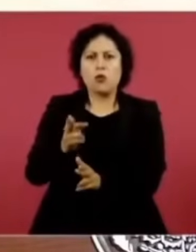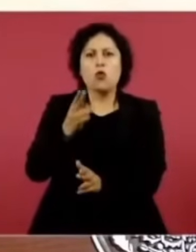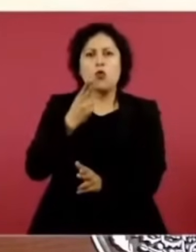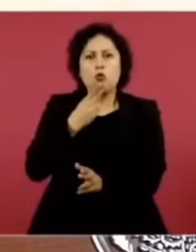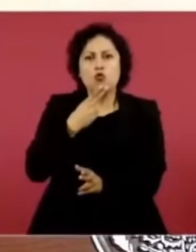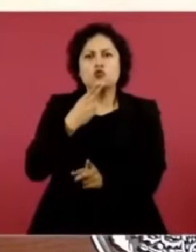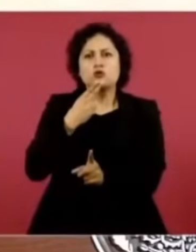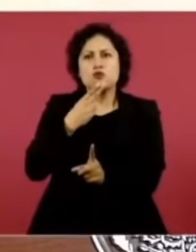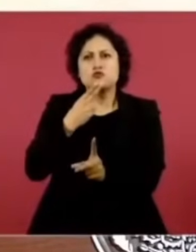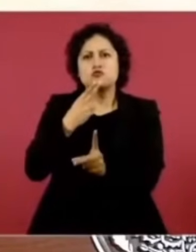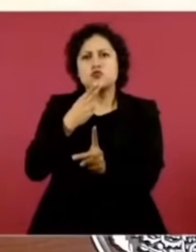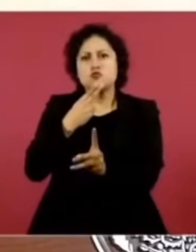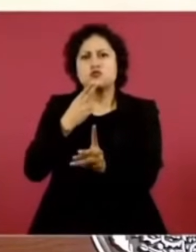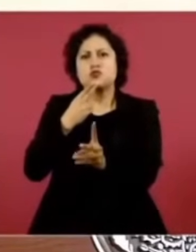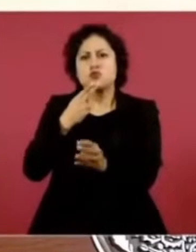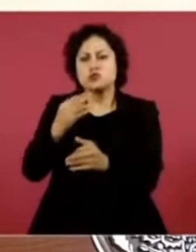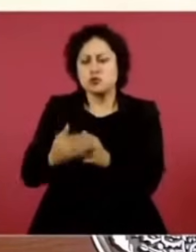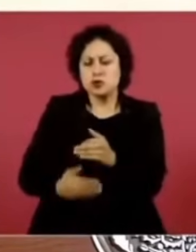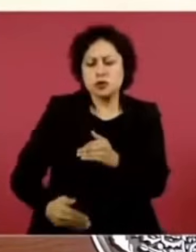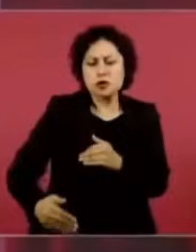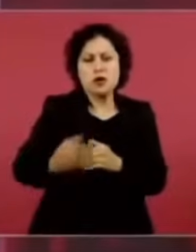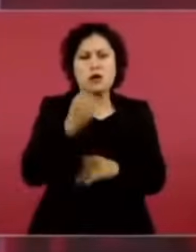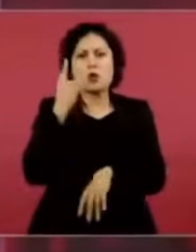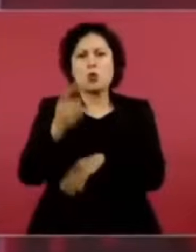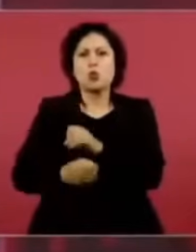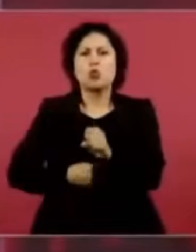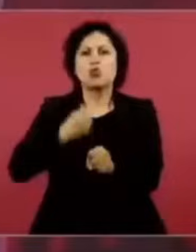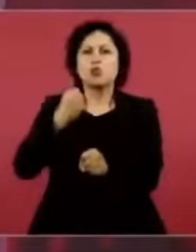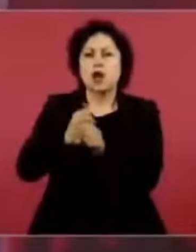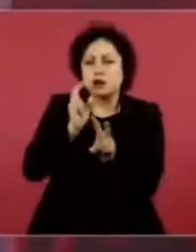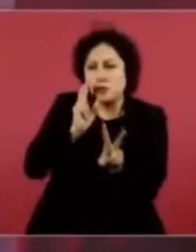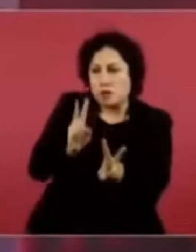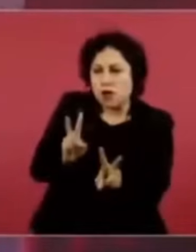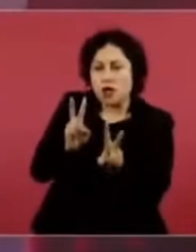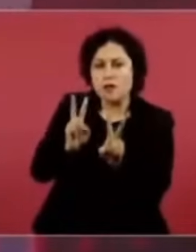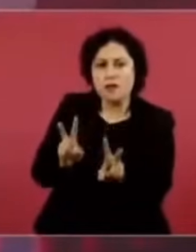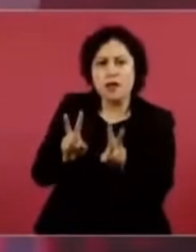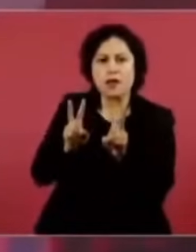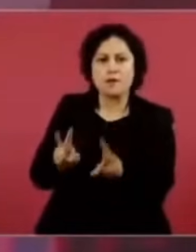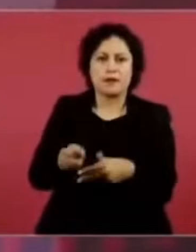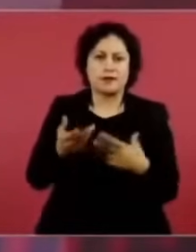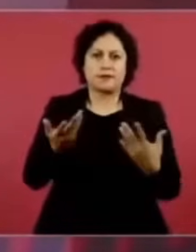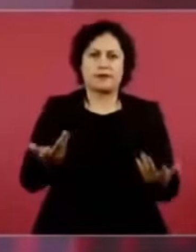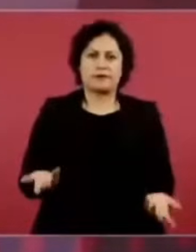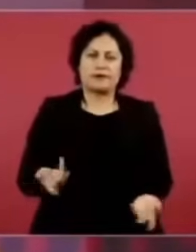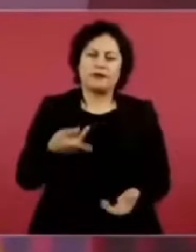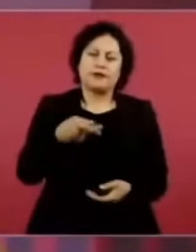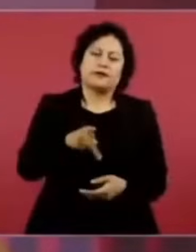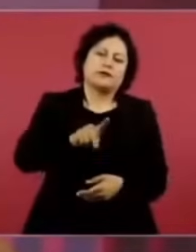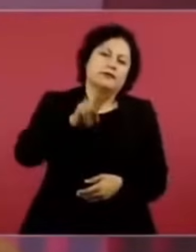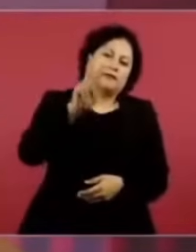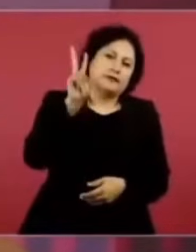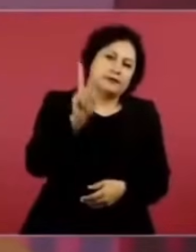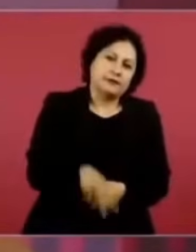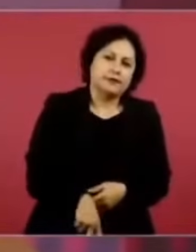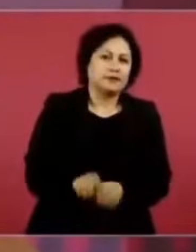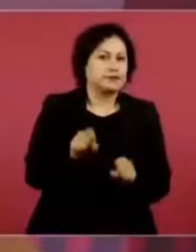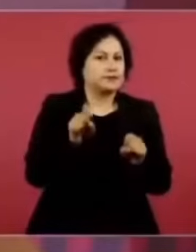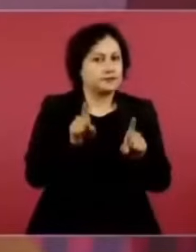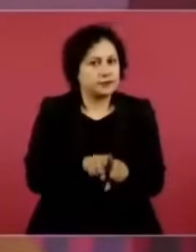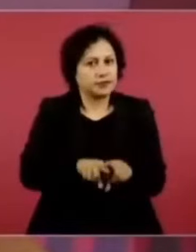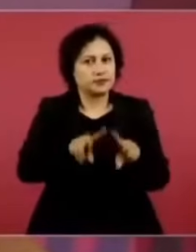¿Cuánto escándalo con el aeropuerto Felipe